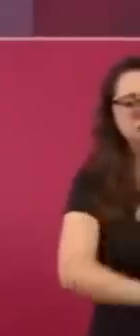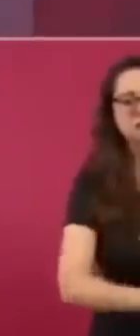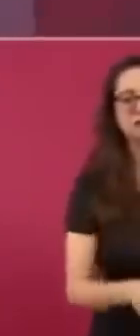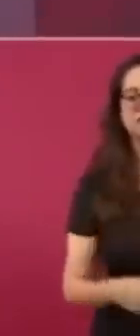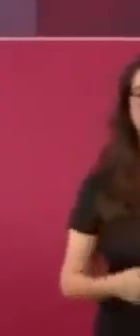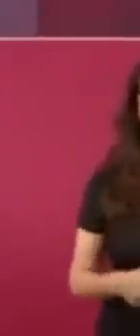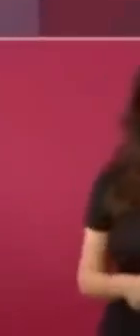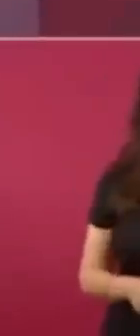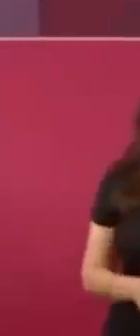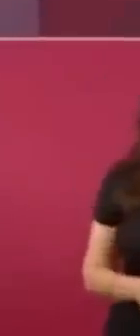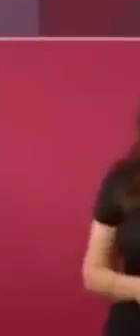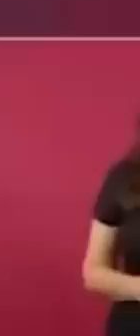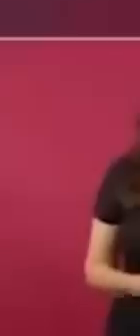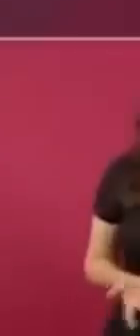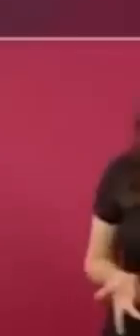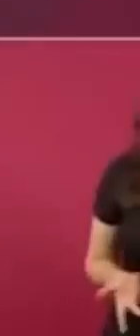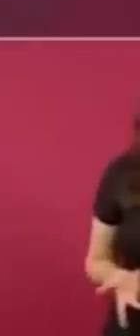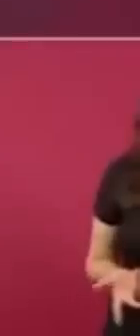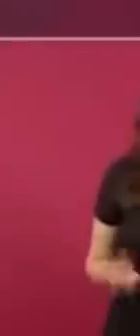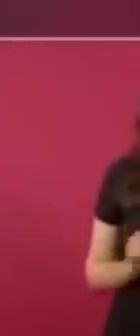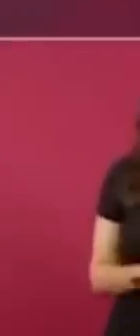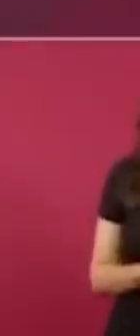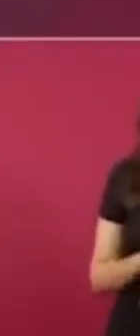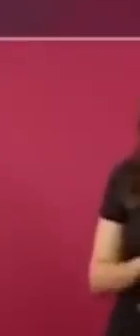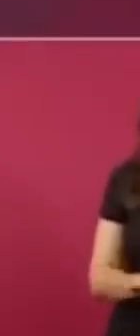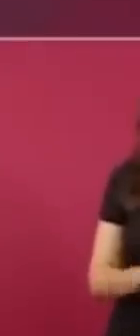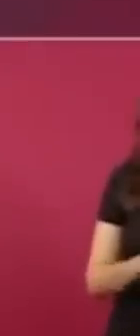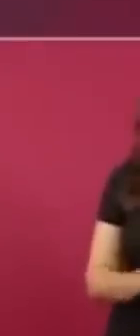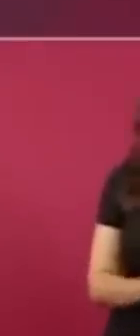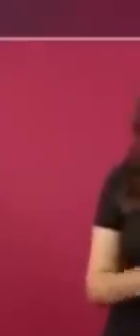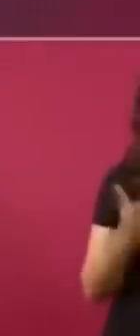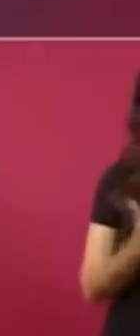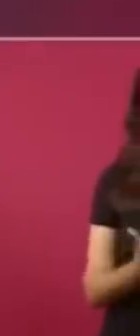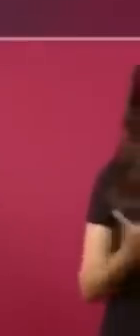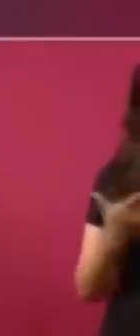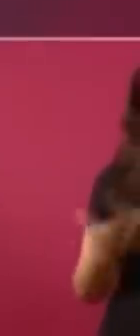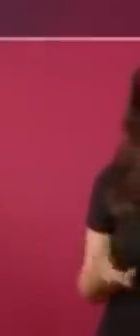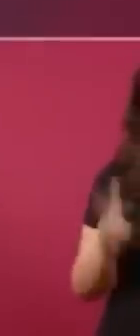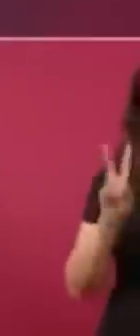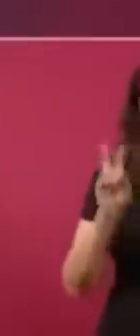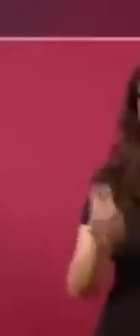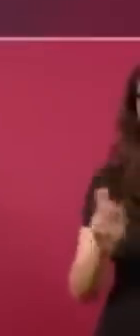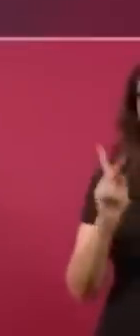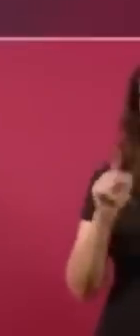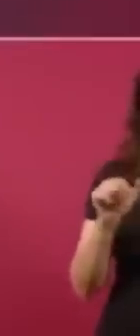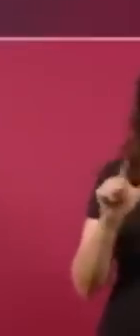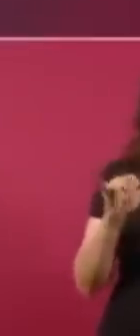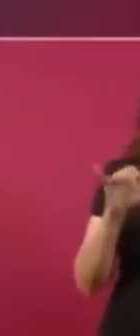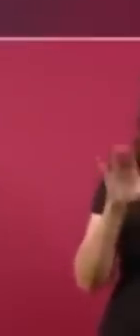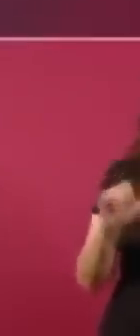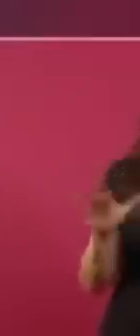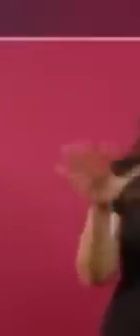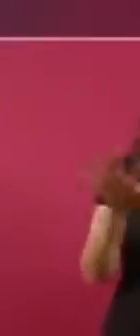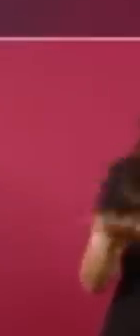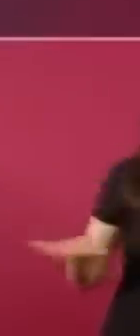vengan los del tribunal a resolver esto,